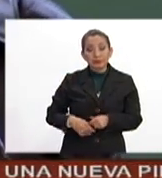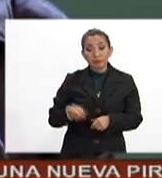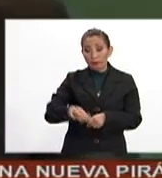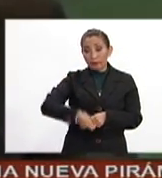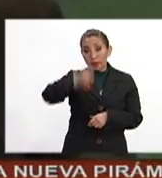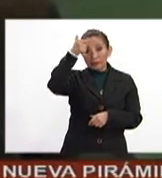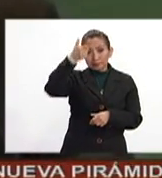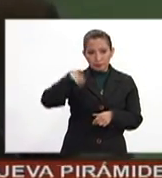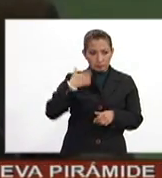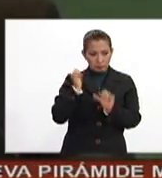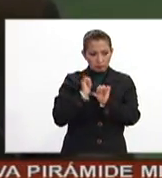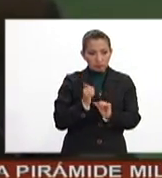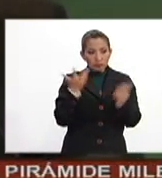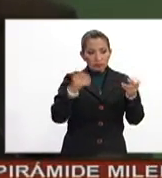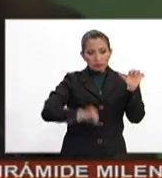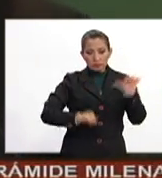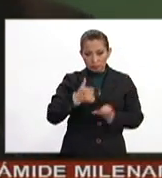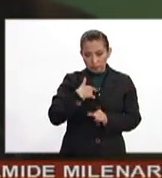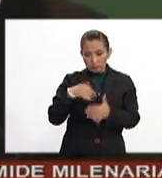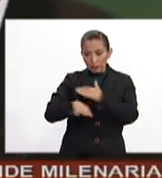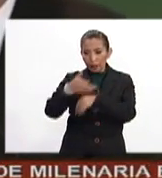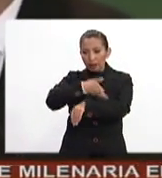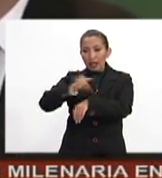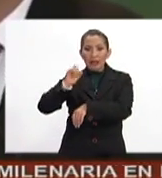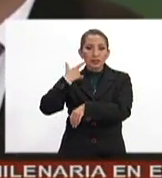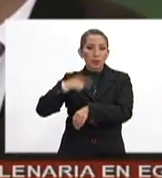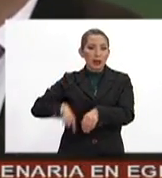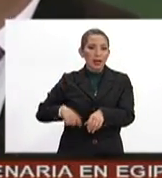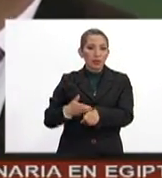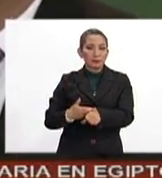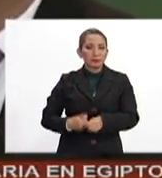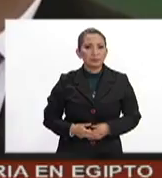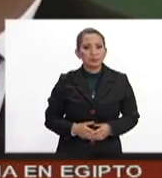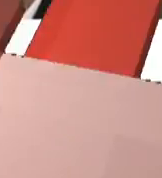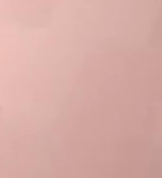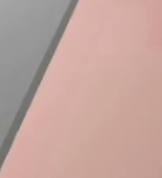es la primera diligencia que se realiza a familiares del exgobernador.